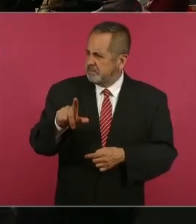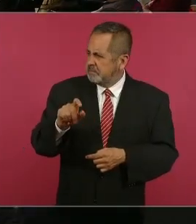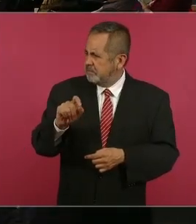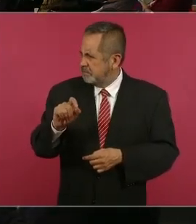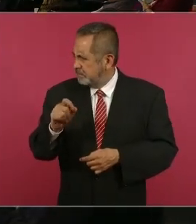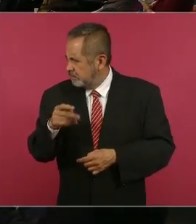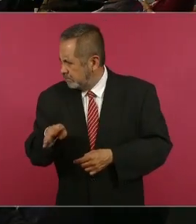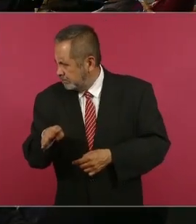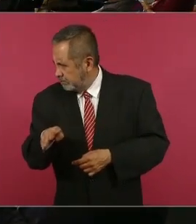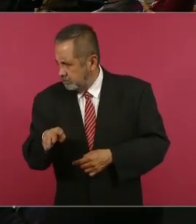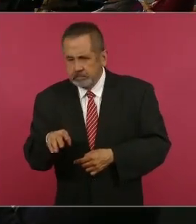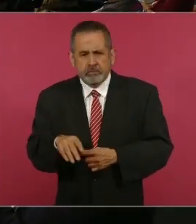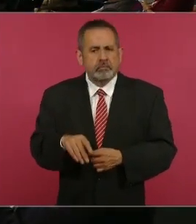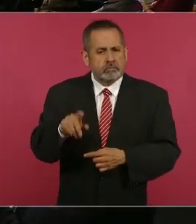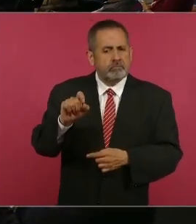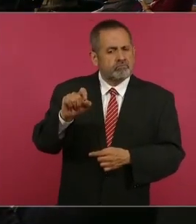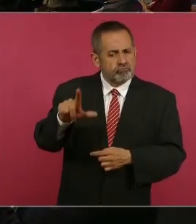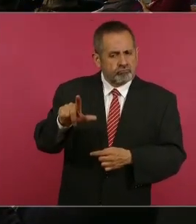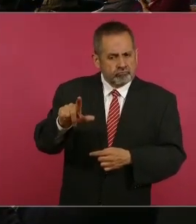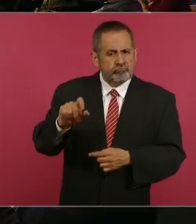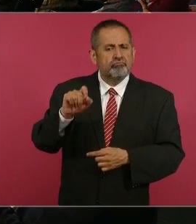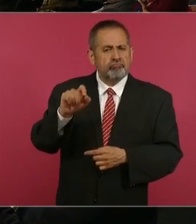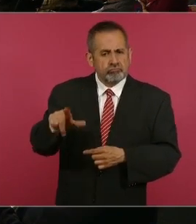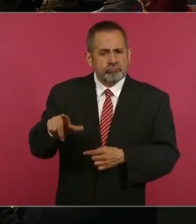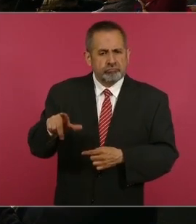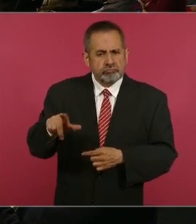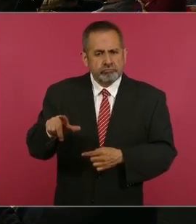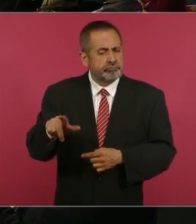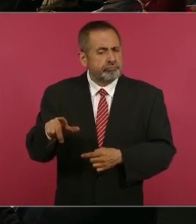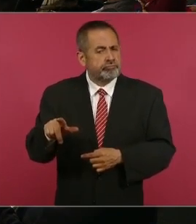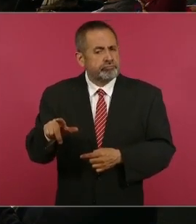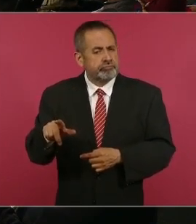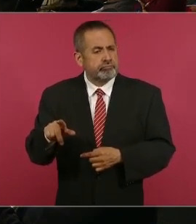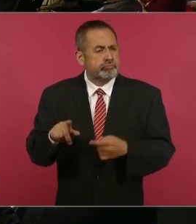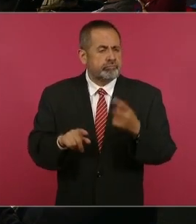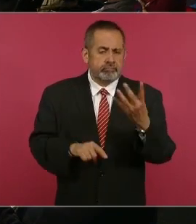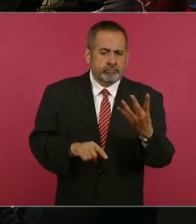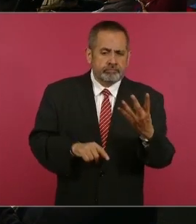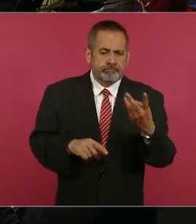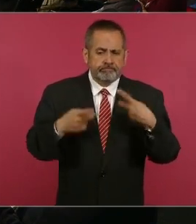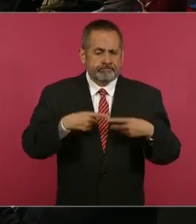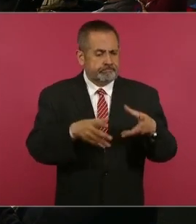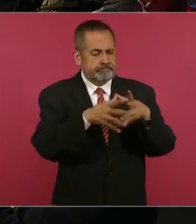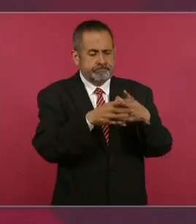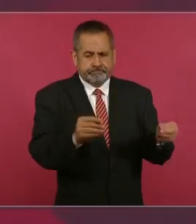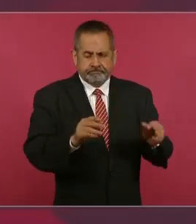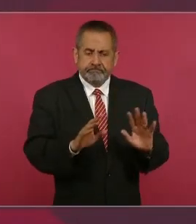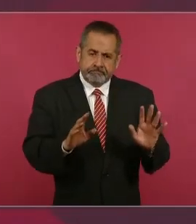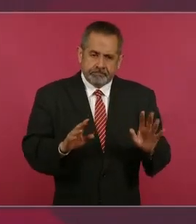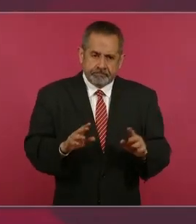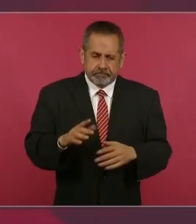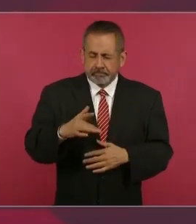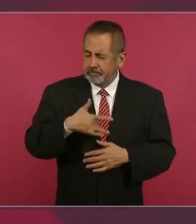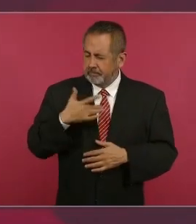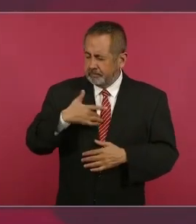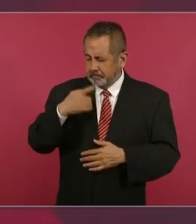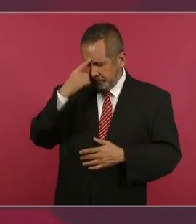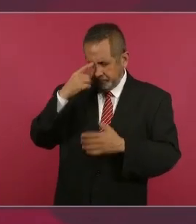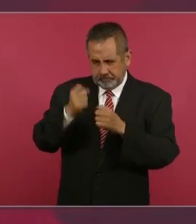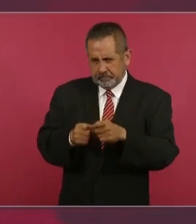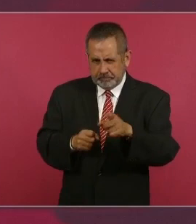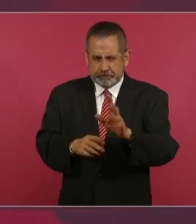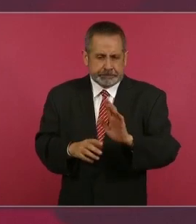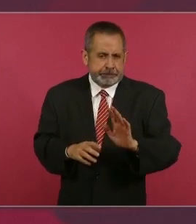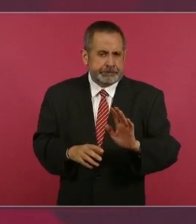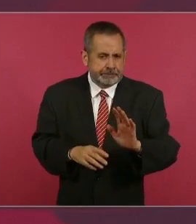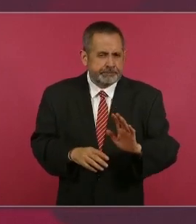27 o 29. 27. Y se habla de 4 desaparecidos, pero estoy seguro,